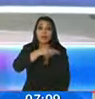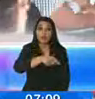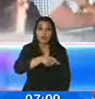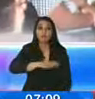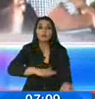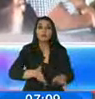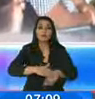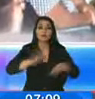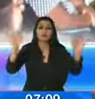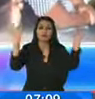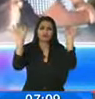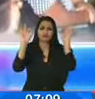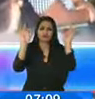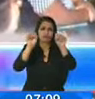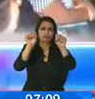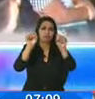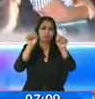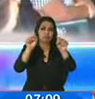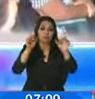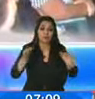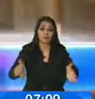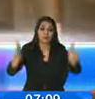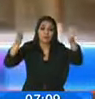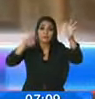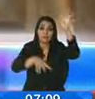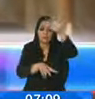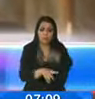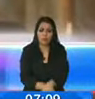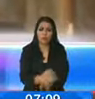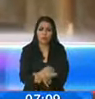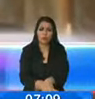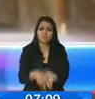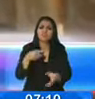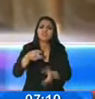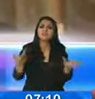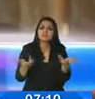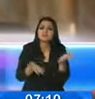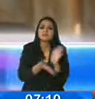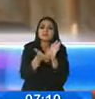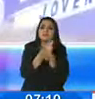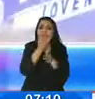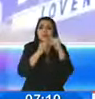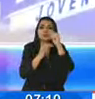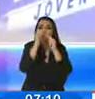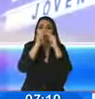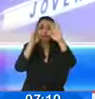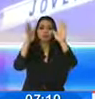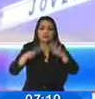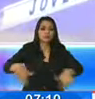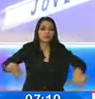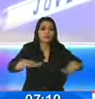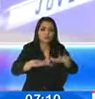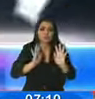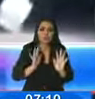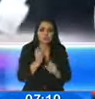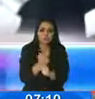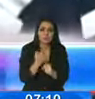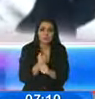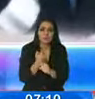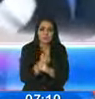por el sector del Guavito, cuando un andamio se vino abajo, mientras trabajaban en la construcción de una granja, según los familiares.